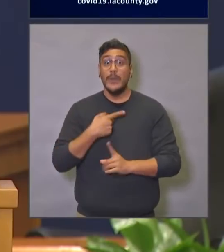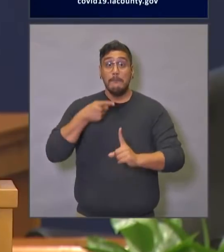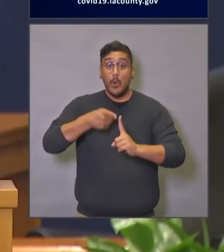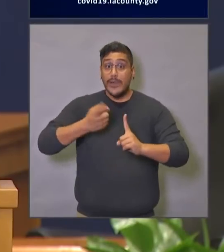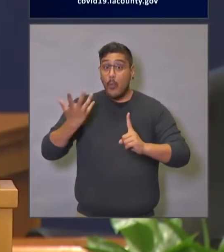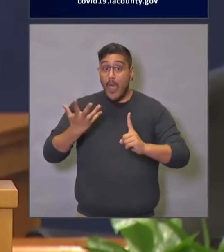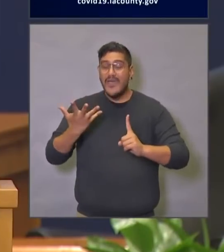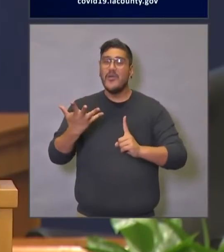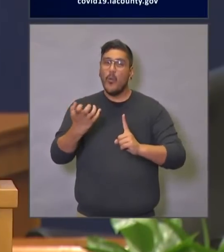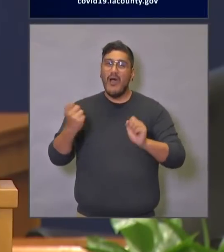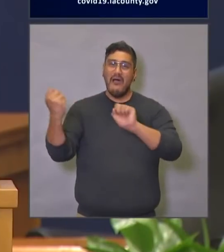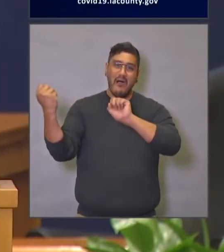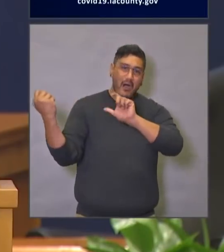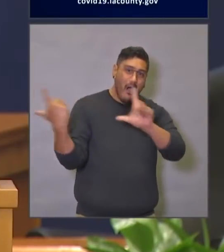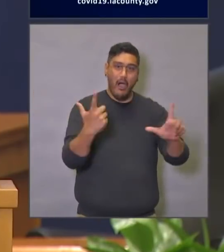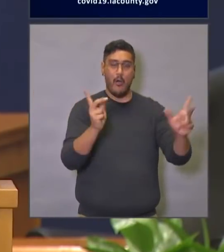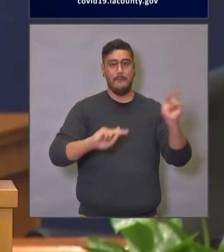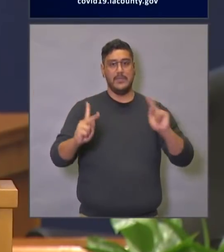en este proceso.